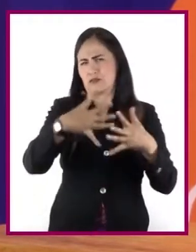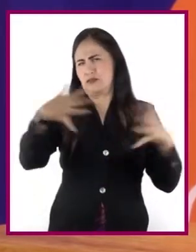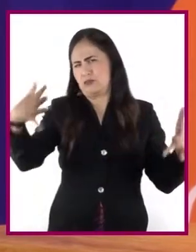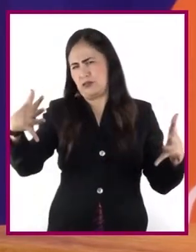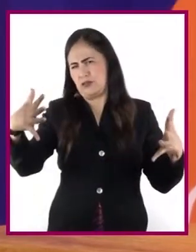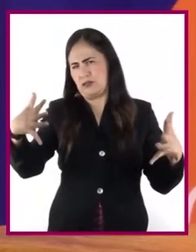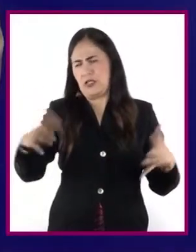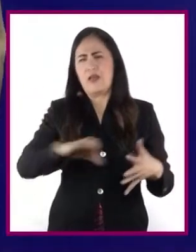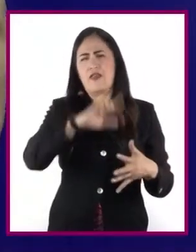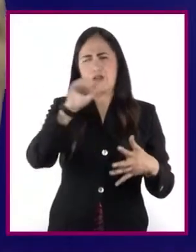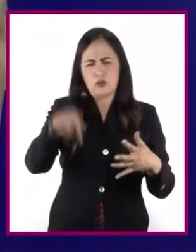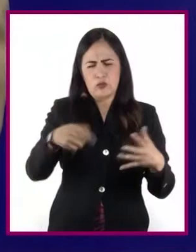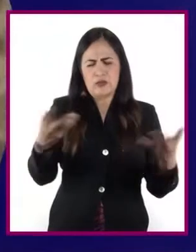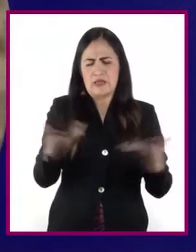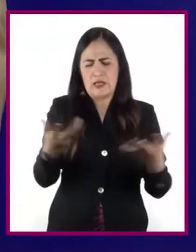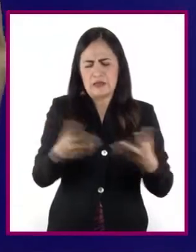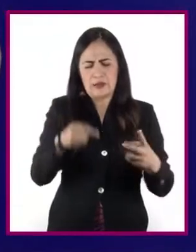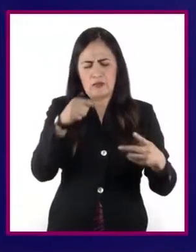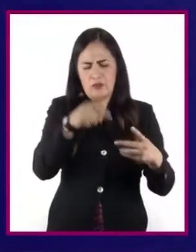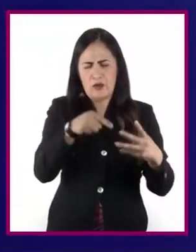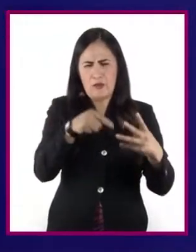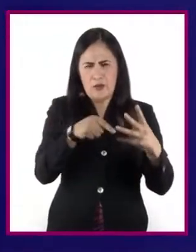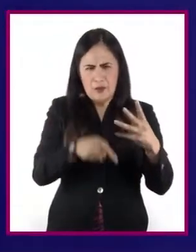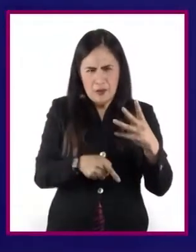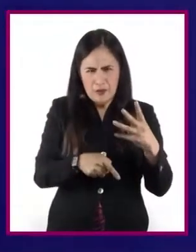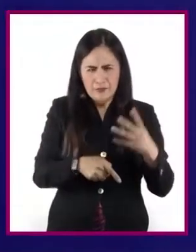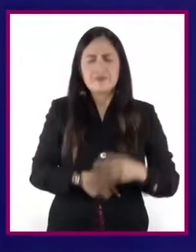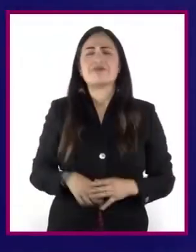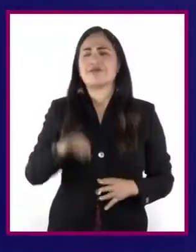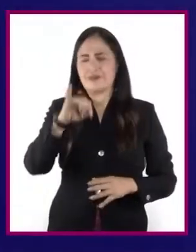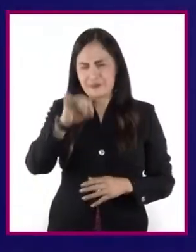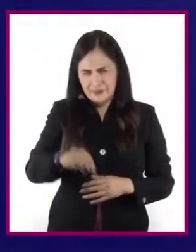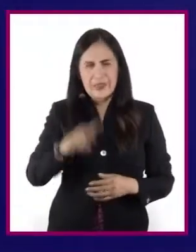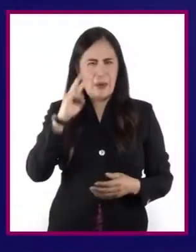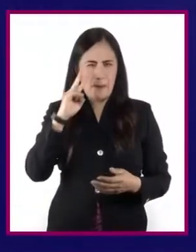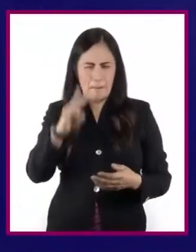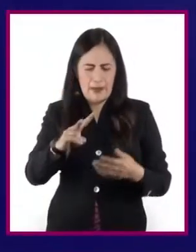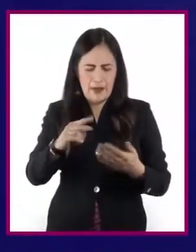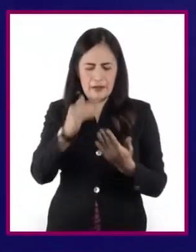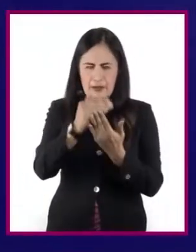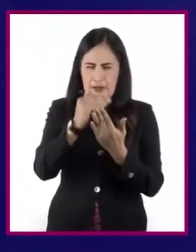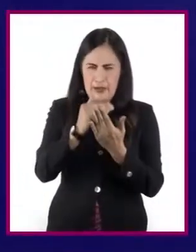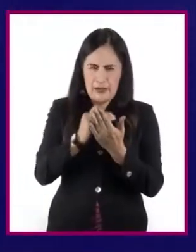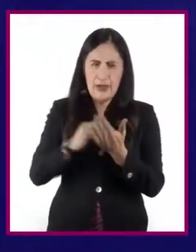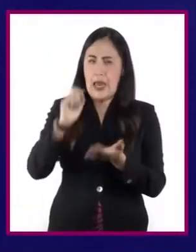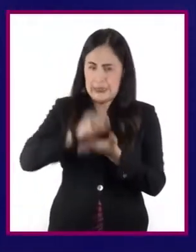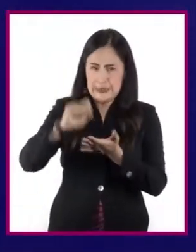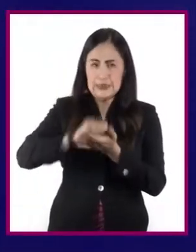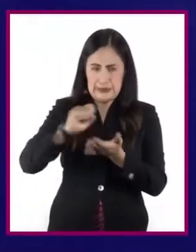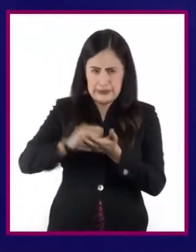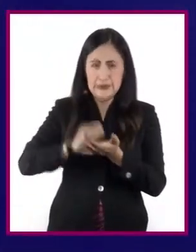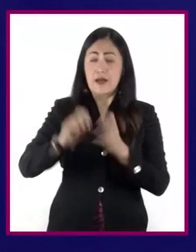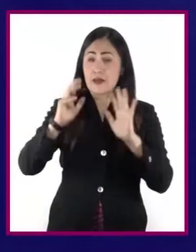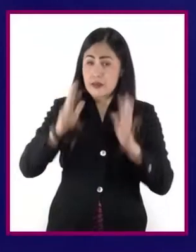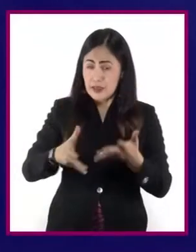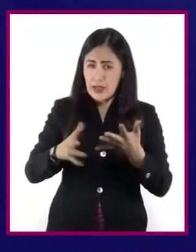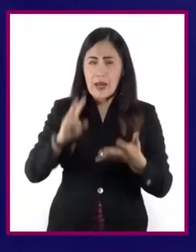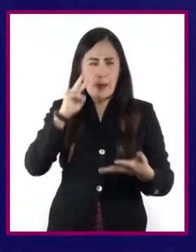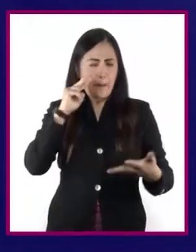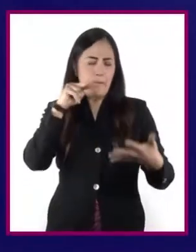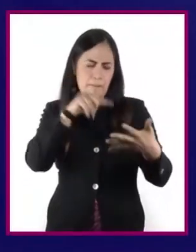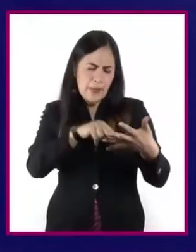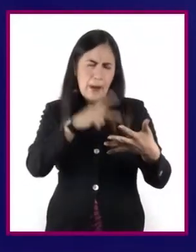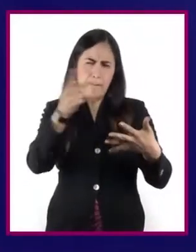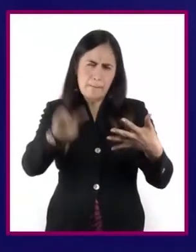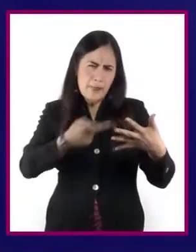lo particular. Lo ideal es revisar su entrevista, ya transcrita, y observar si las preguntas